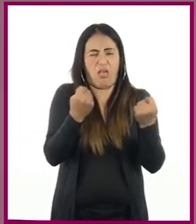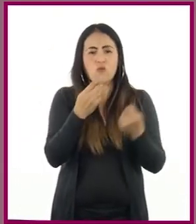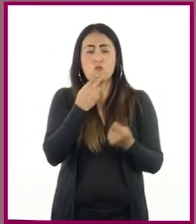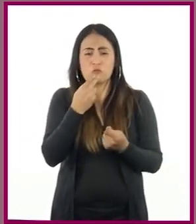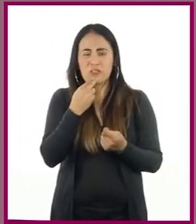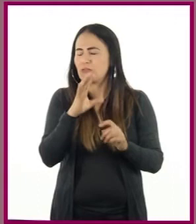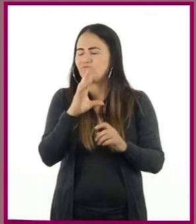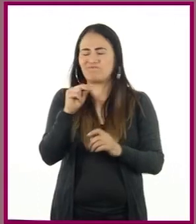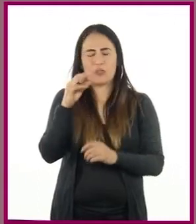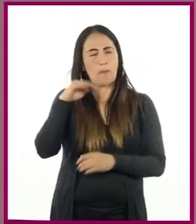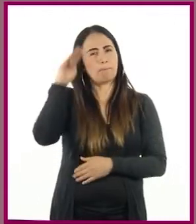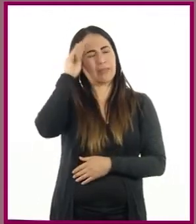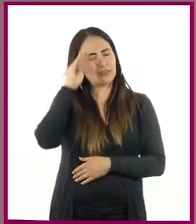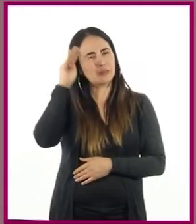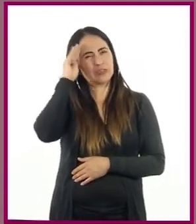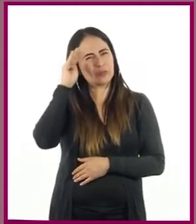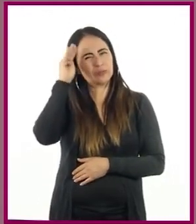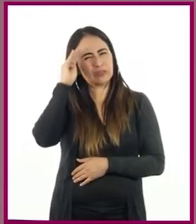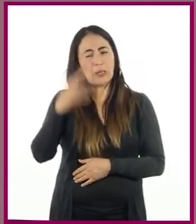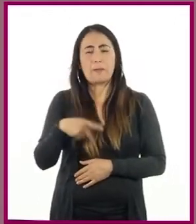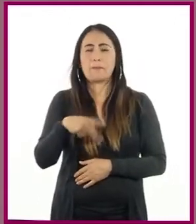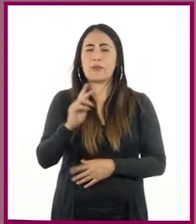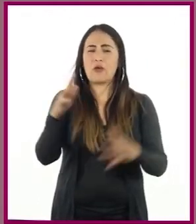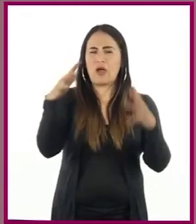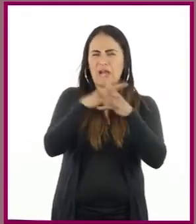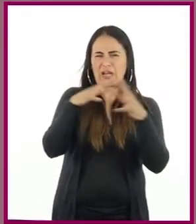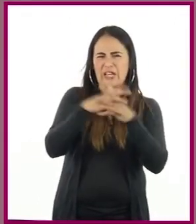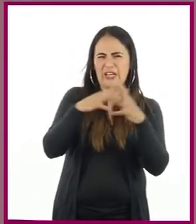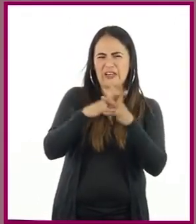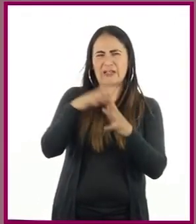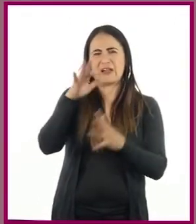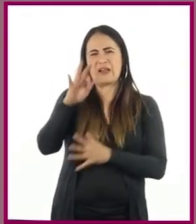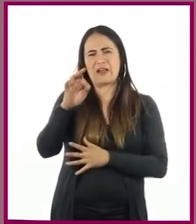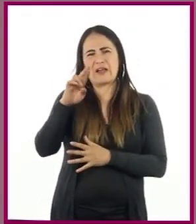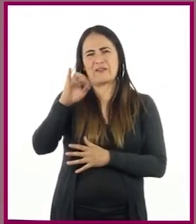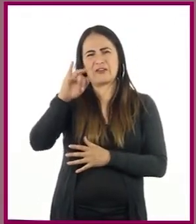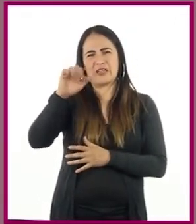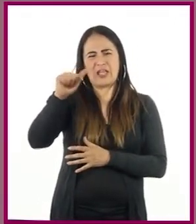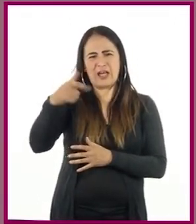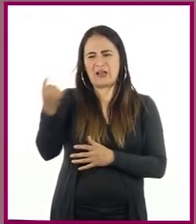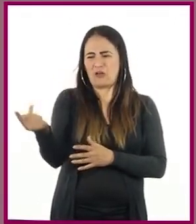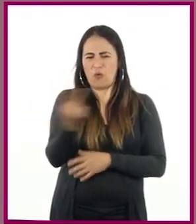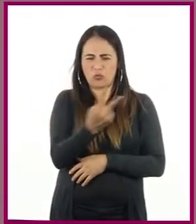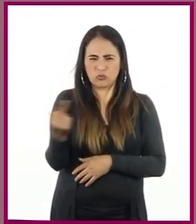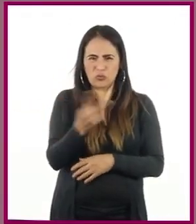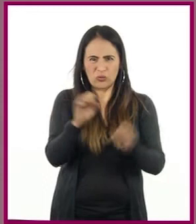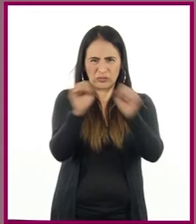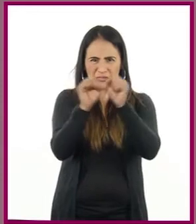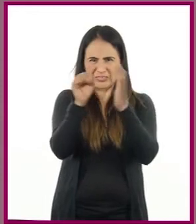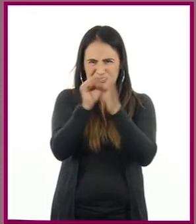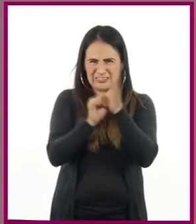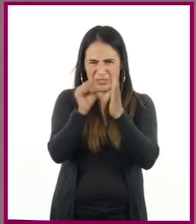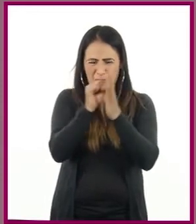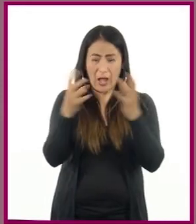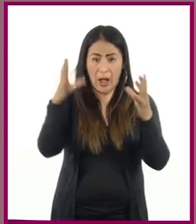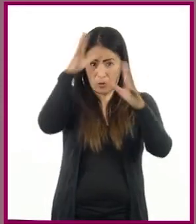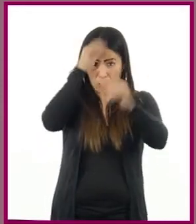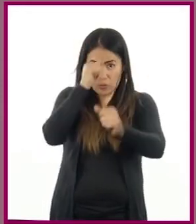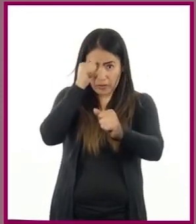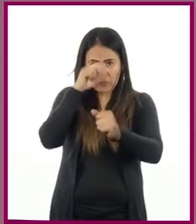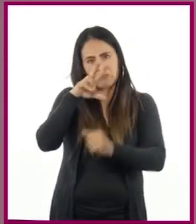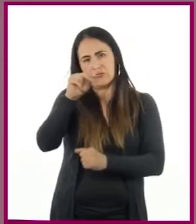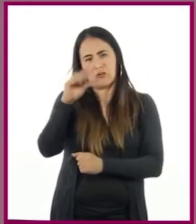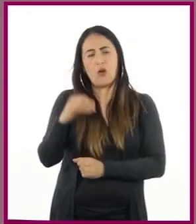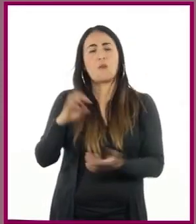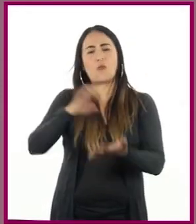Sin embargo, la Guerra Fría trajo expresiones de desacuerdo con uno y otro sistema. En África, por ejemplo, varios